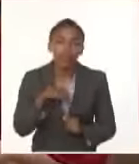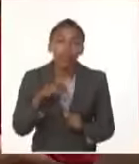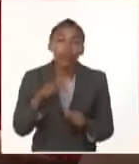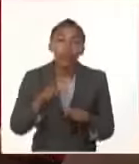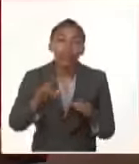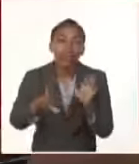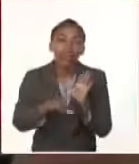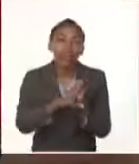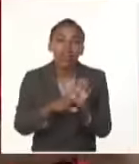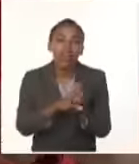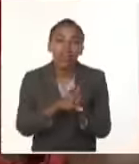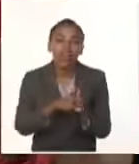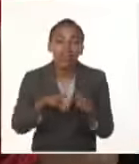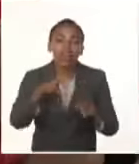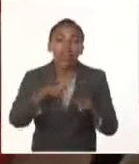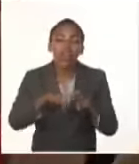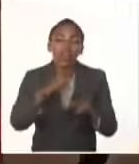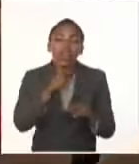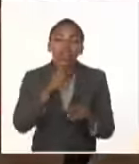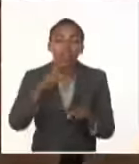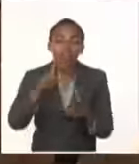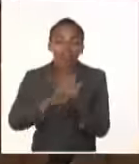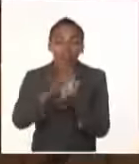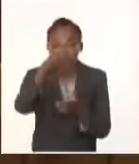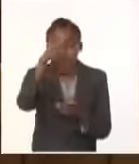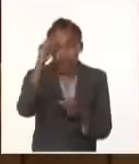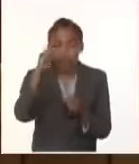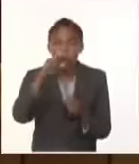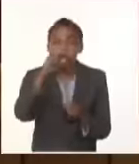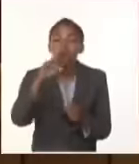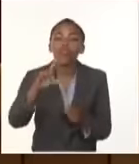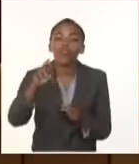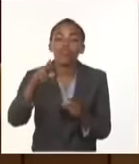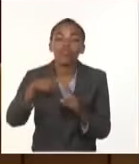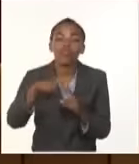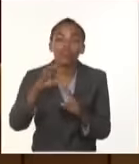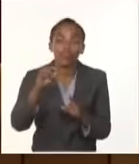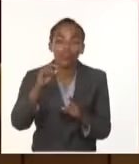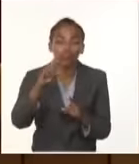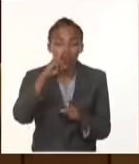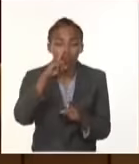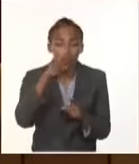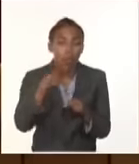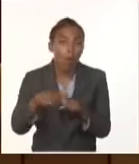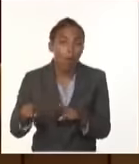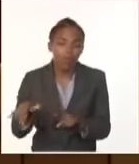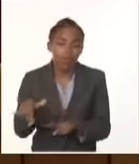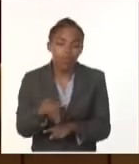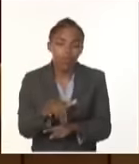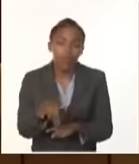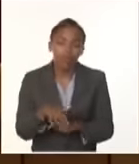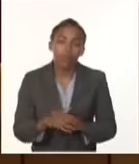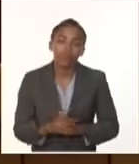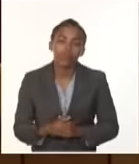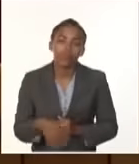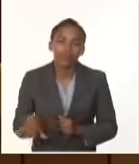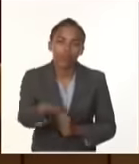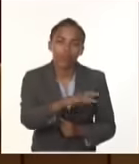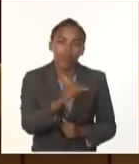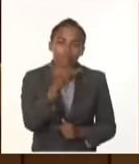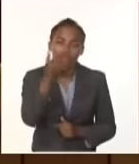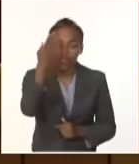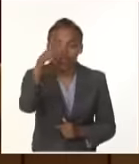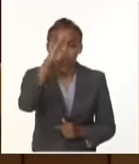Dutton, elaboradas con el declarado propósito de cambiar el régimen político de Cuba. Gestionar la